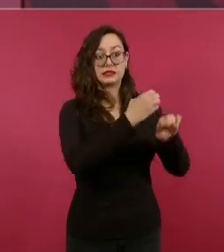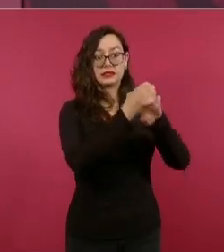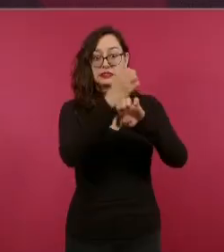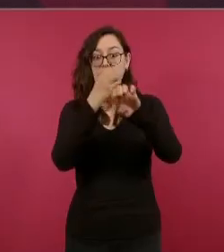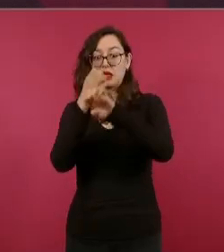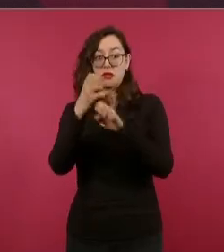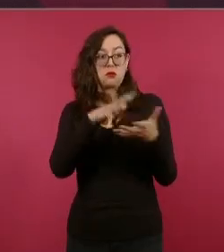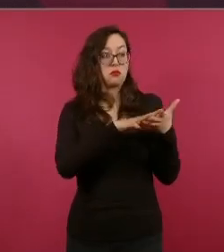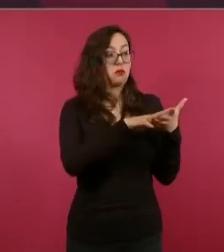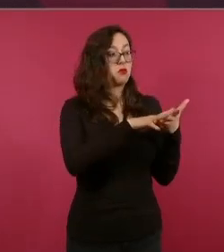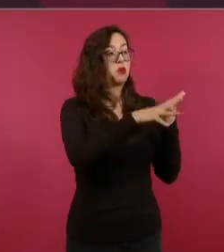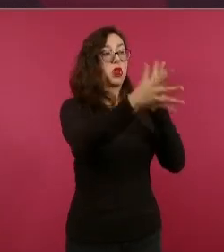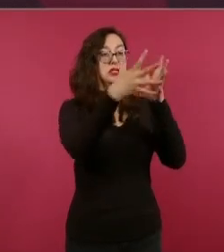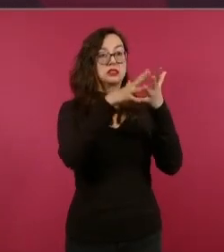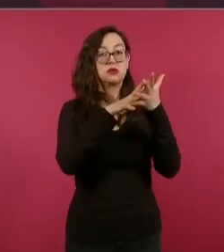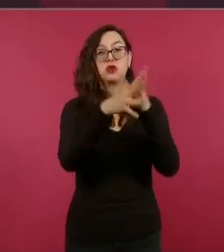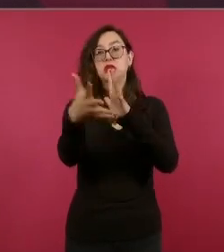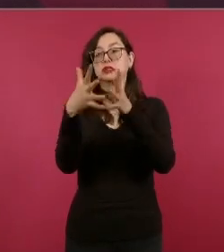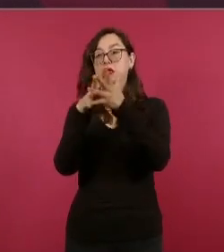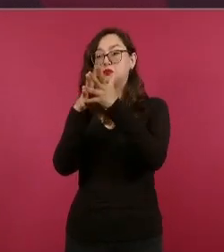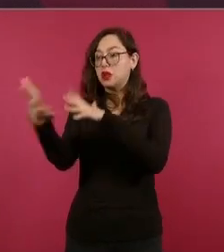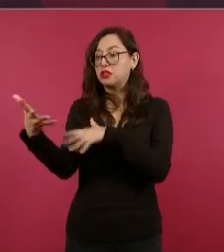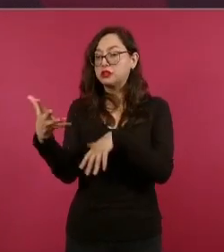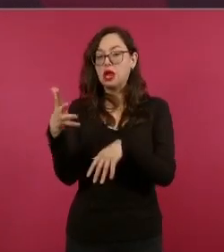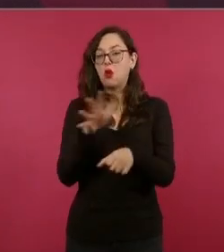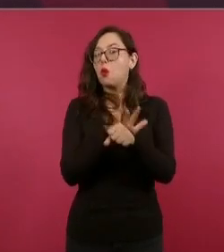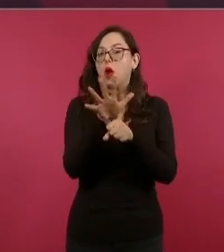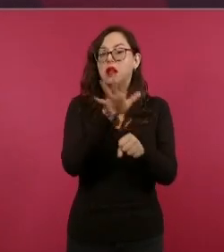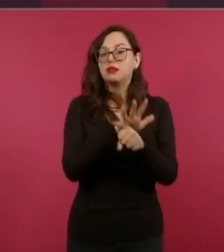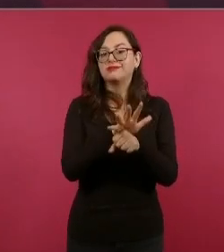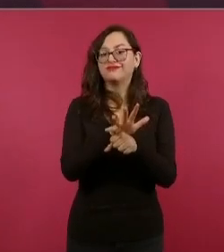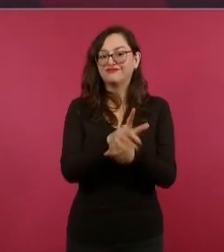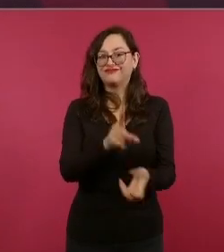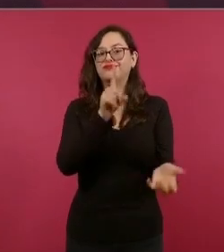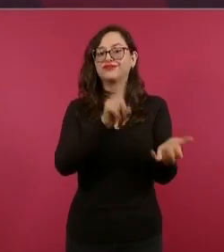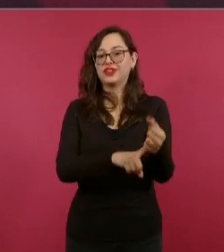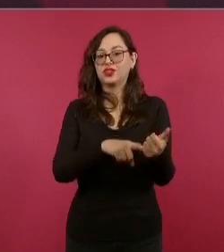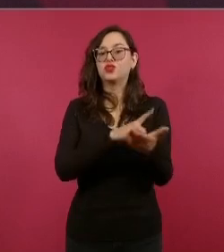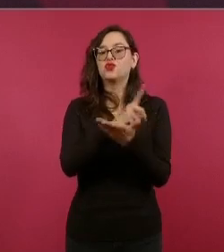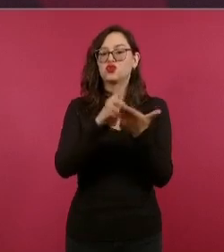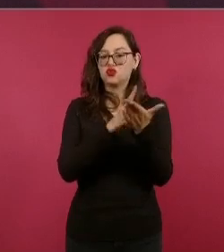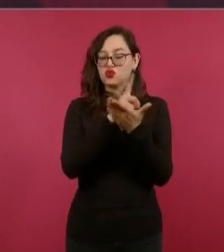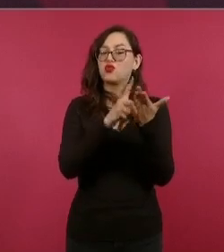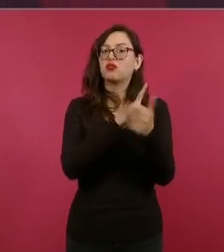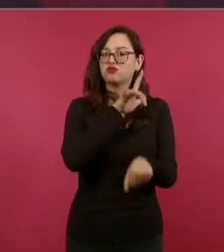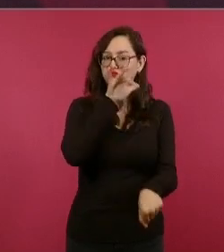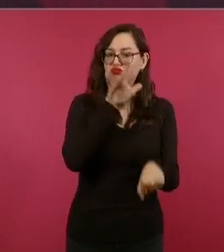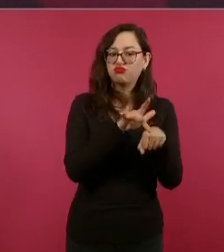El caso Guanajuato es muy representativo de lo que estoy diciendo.